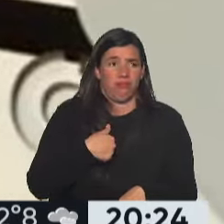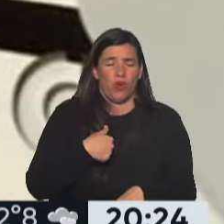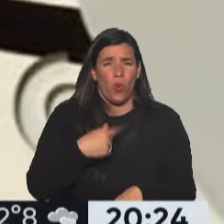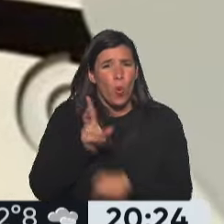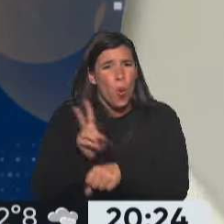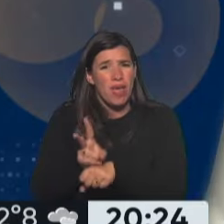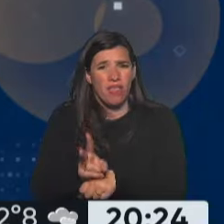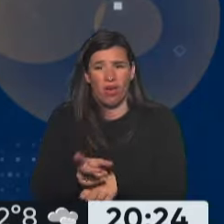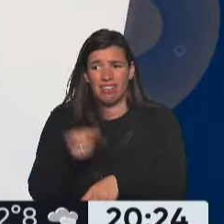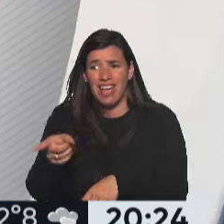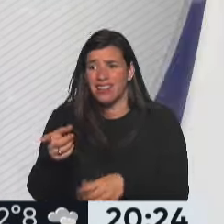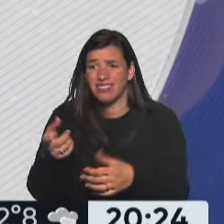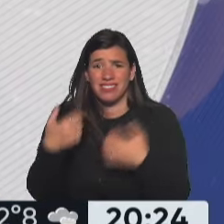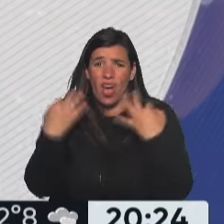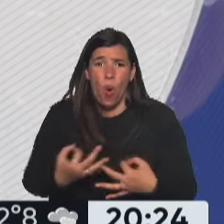Eso fue.